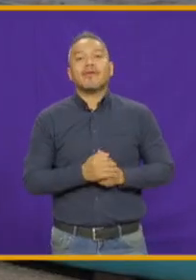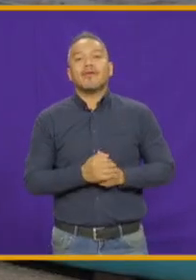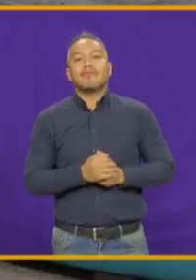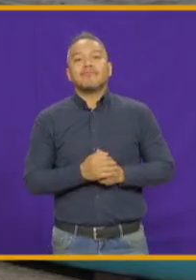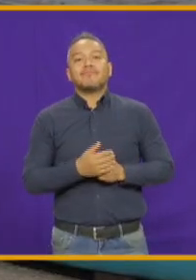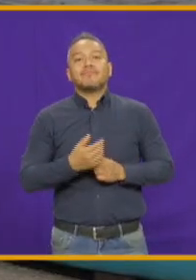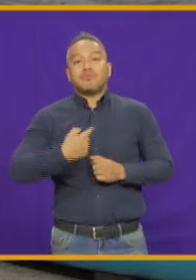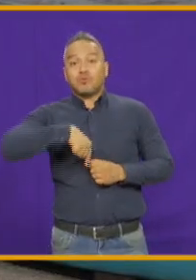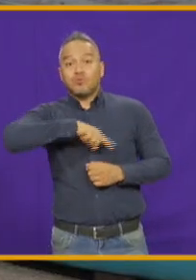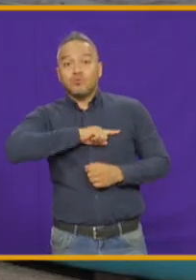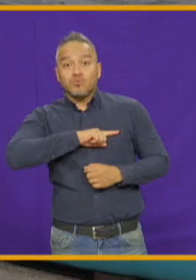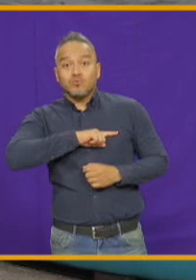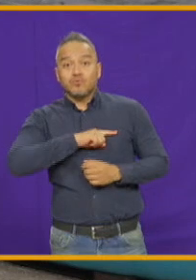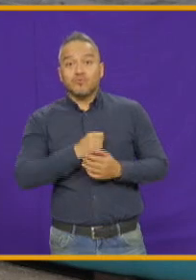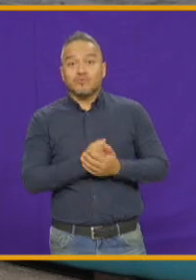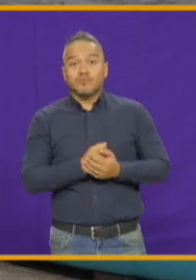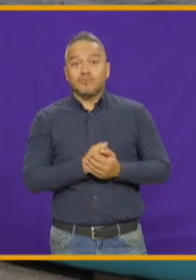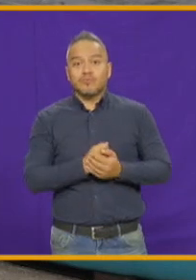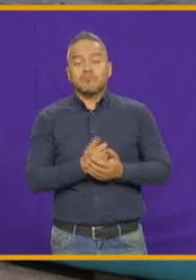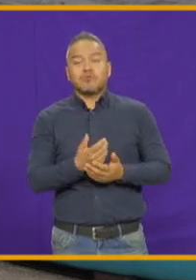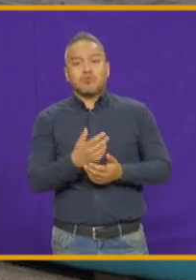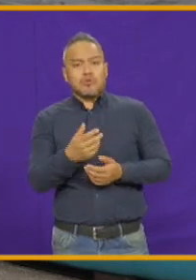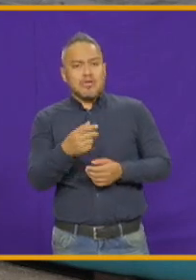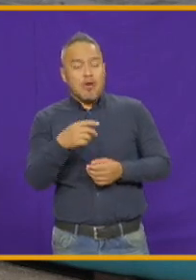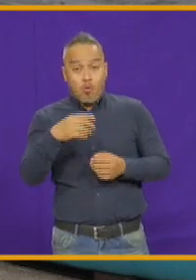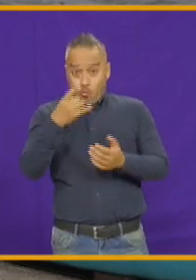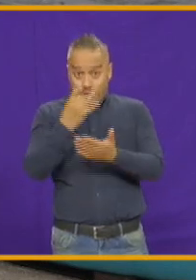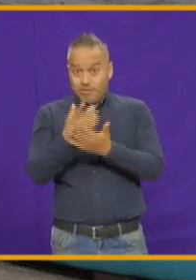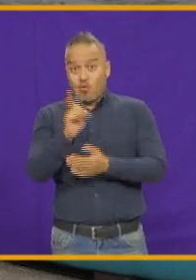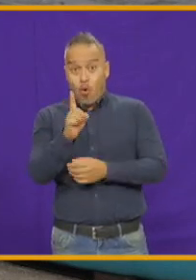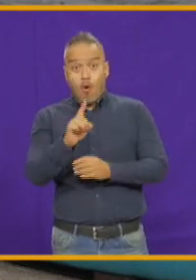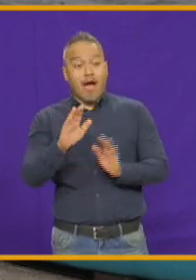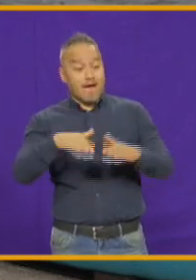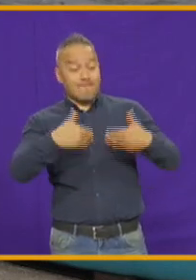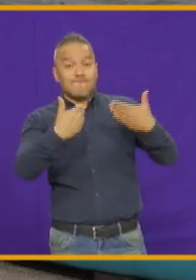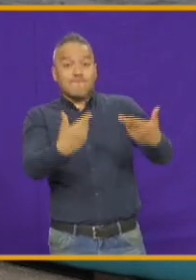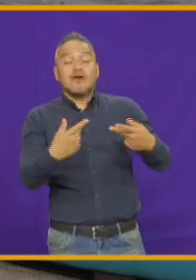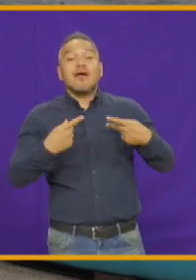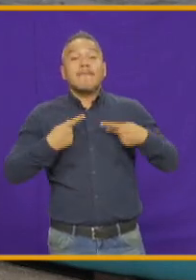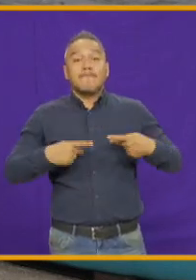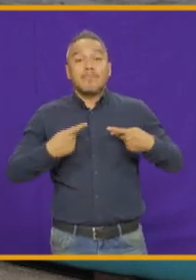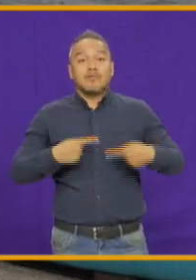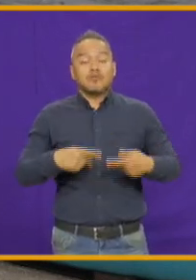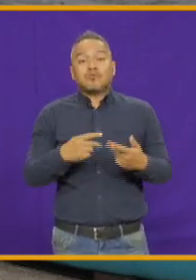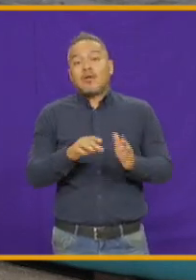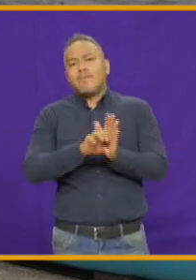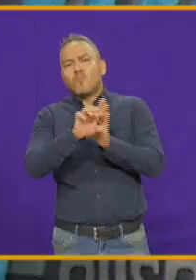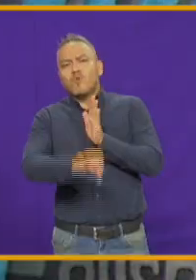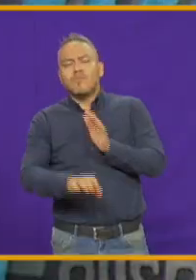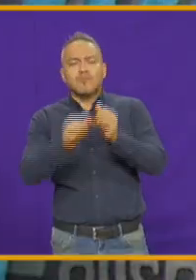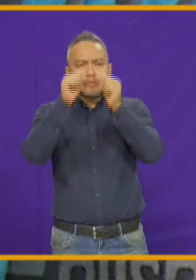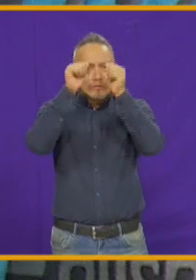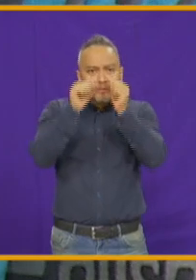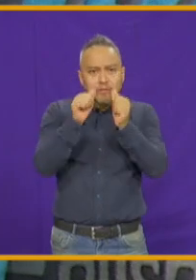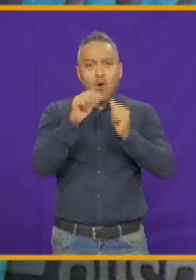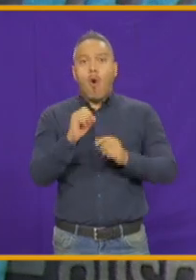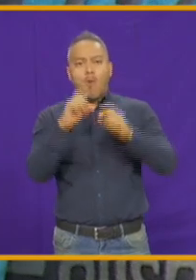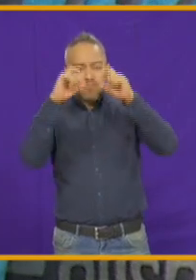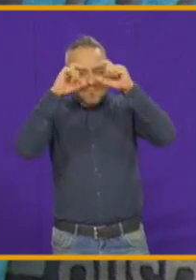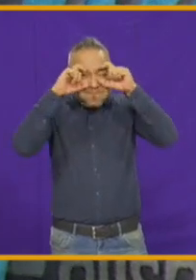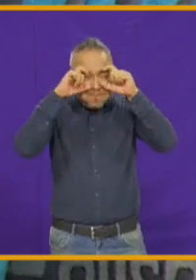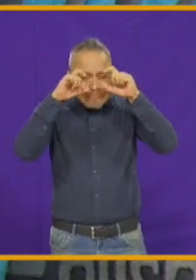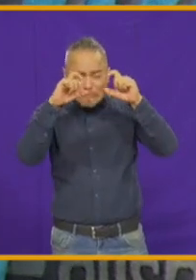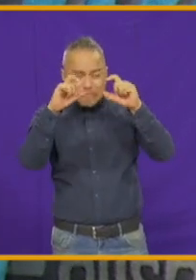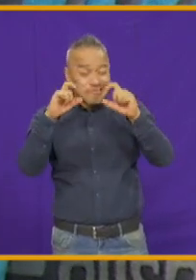lo hagamos sino que también esos sectores desatendidos las personas que tienen problemas de vista invidentes los adultos